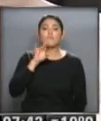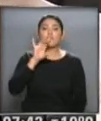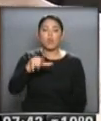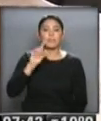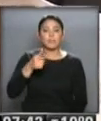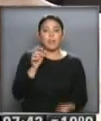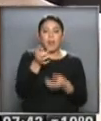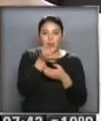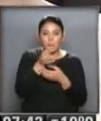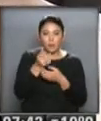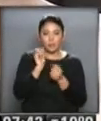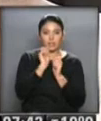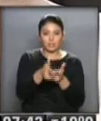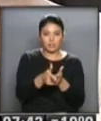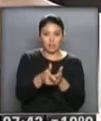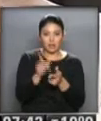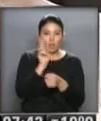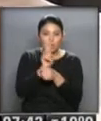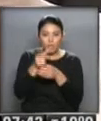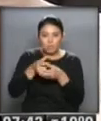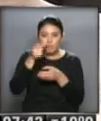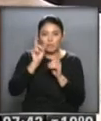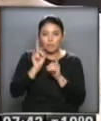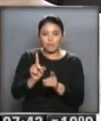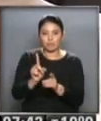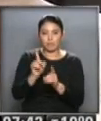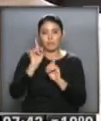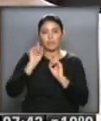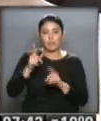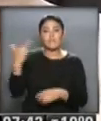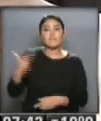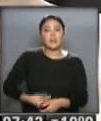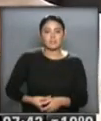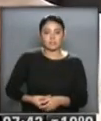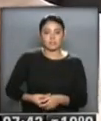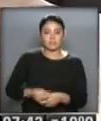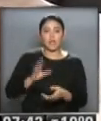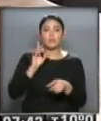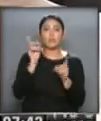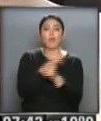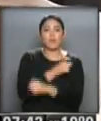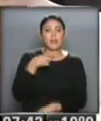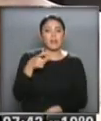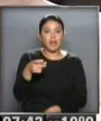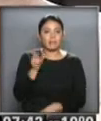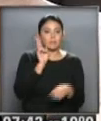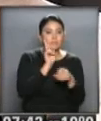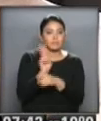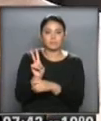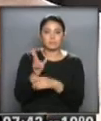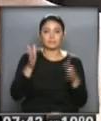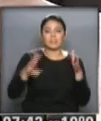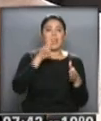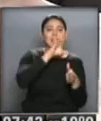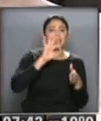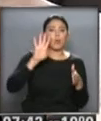de embriones, la criopreservación, la preservación de la fertilidad en problemas oncológicos, no fija la edad de 30